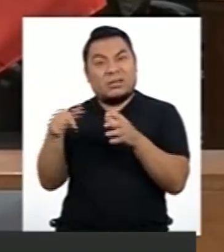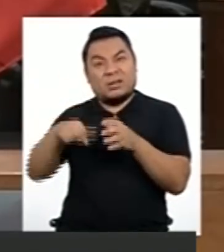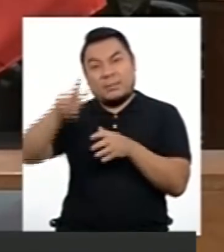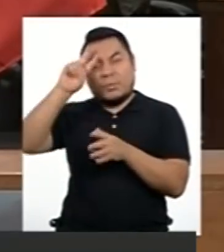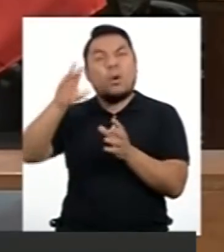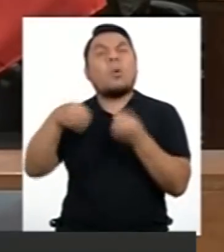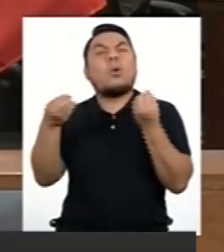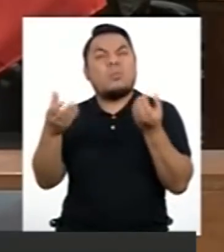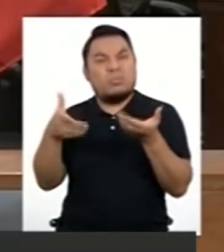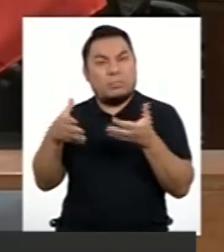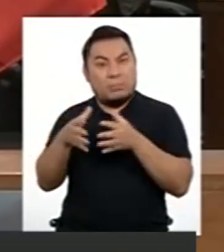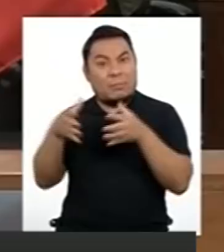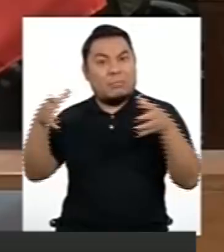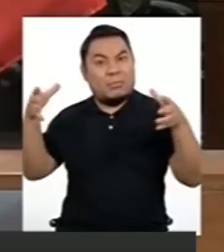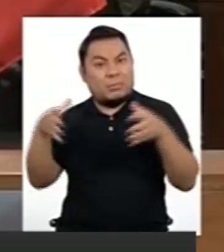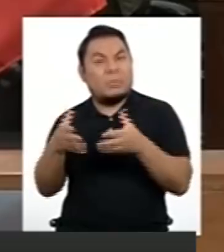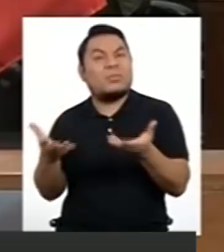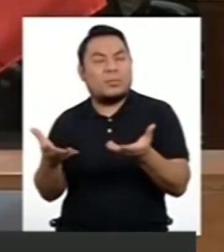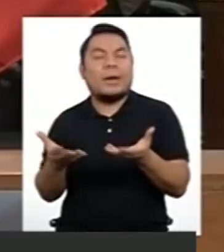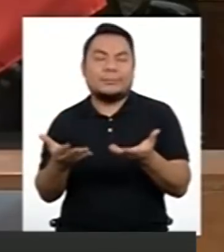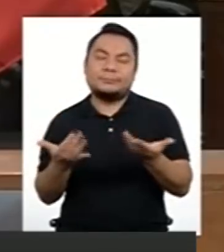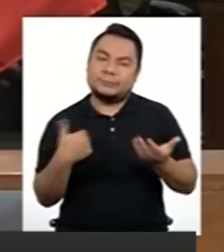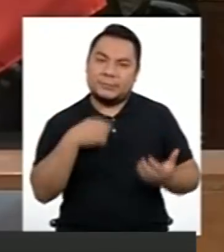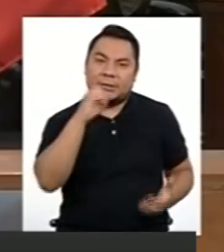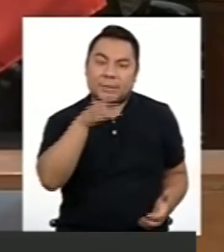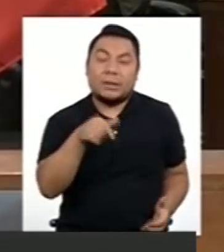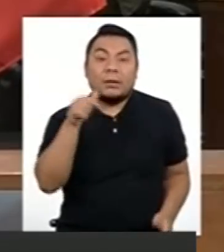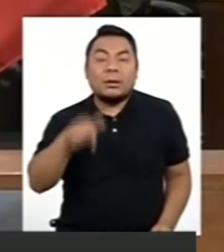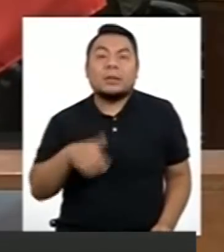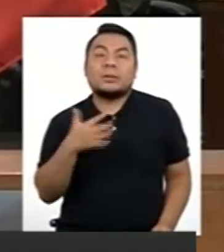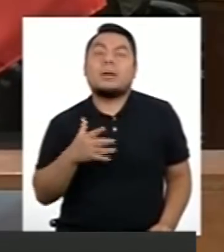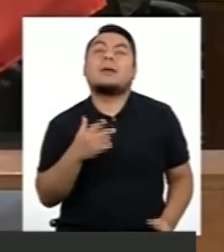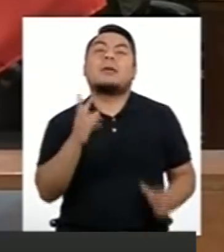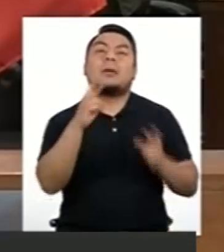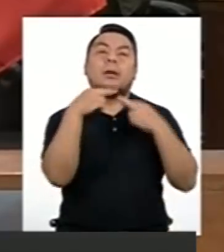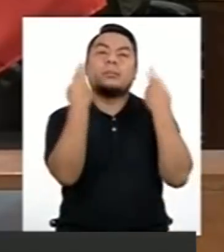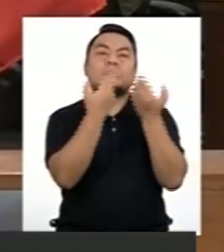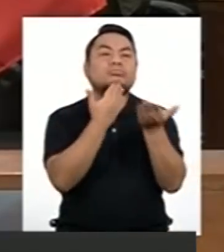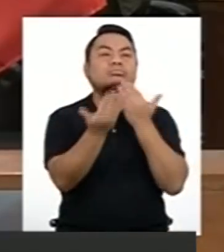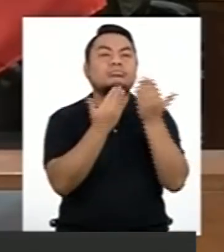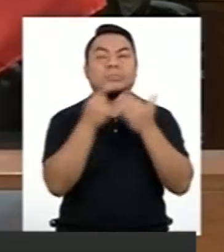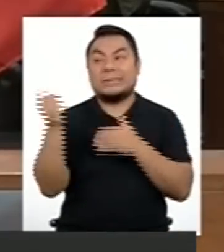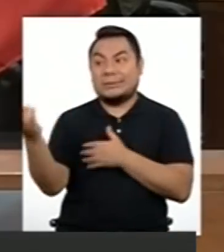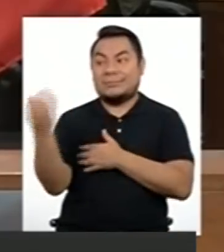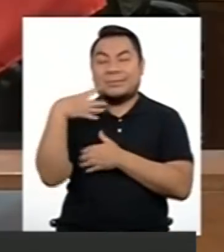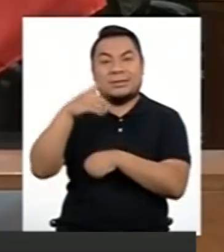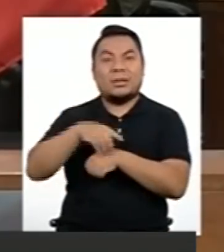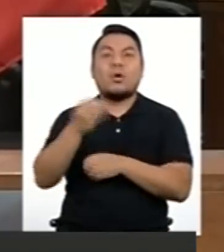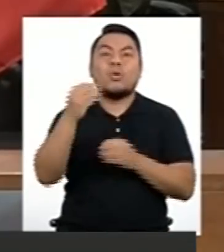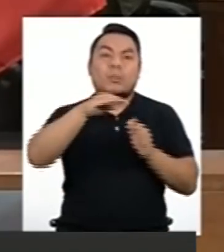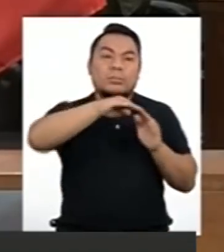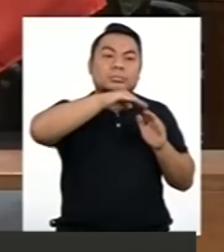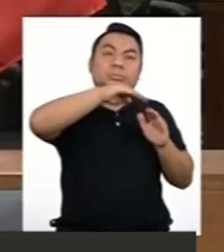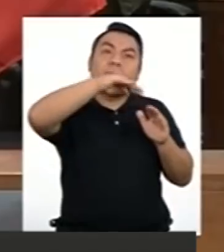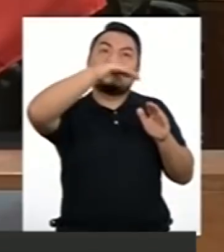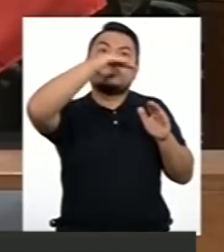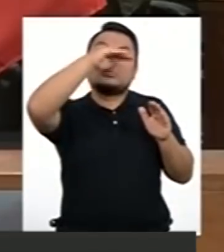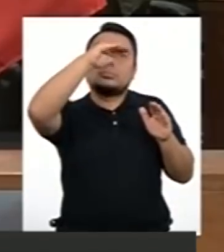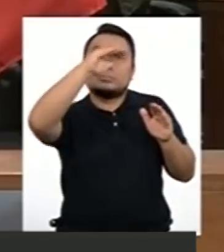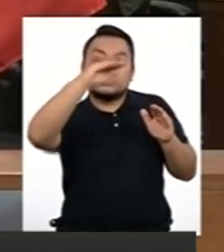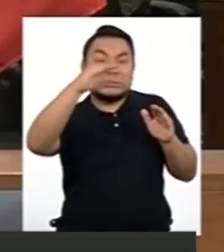en nuestro país, hoy también hubo una corta exposición sobre más o menos la curva de